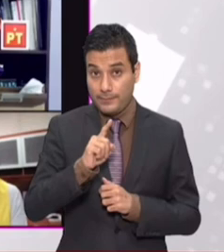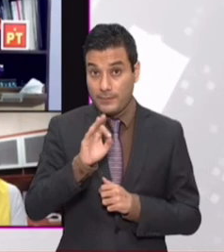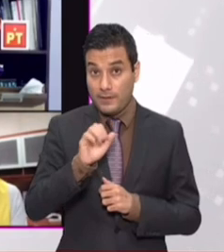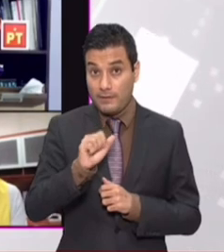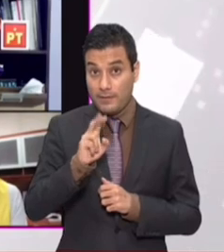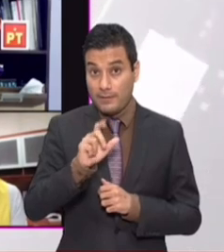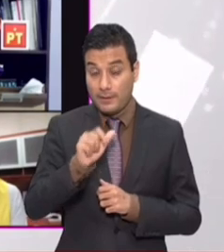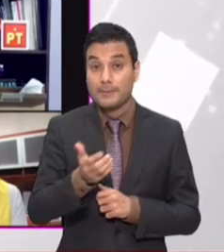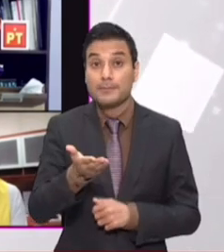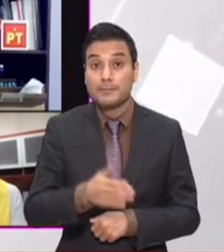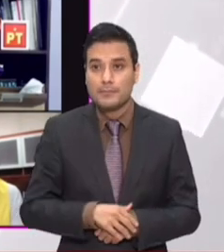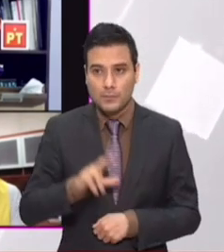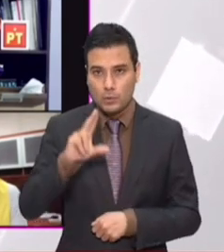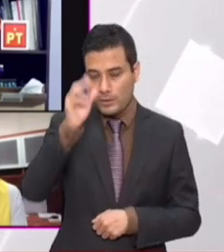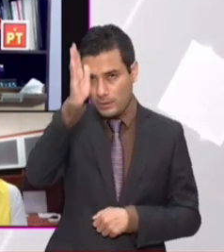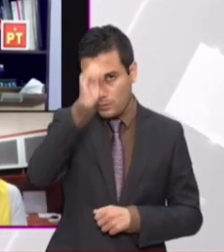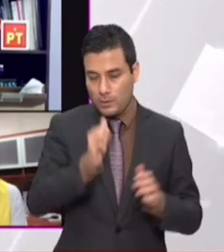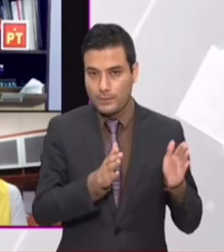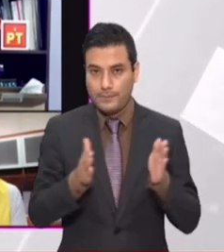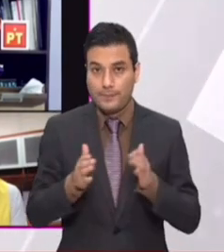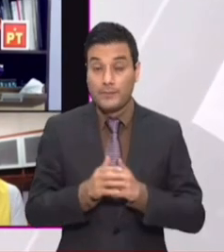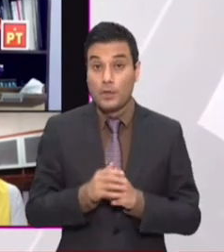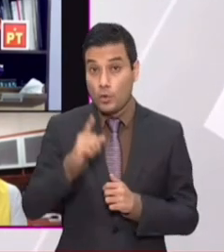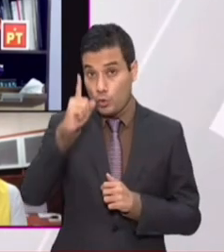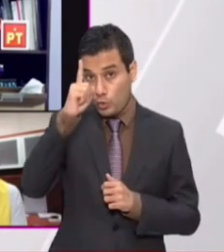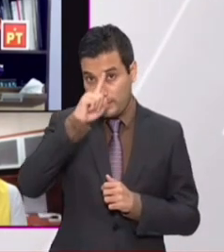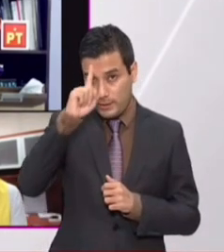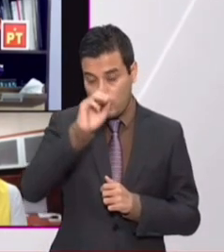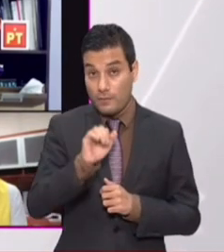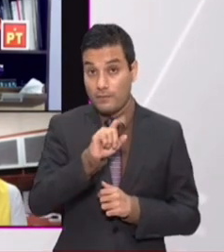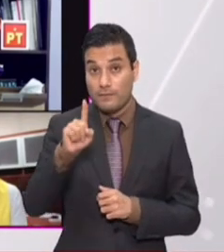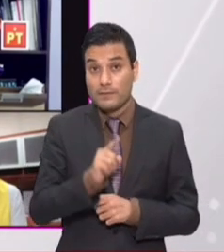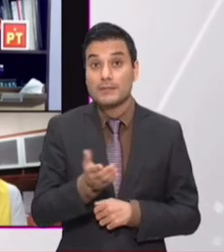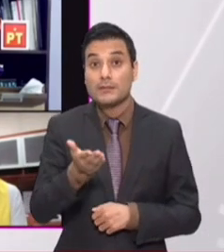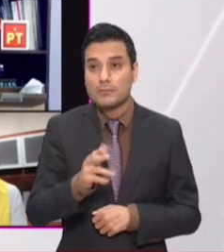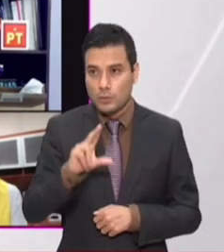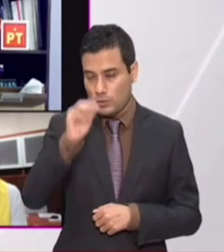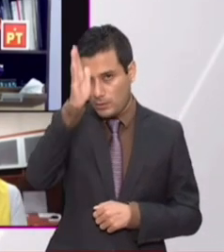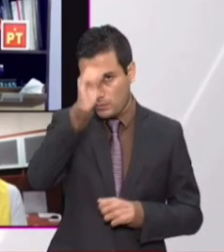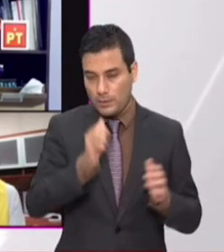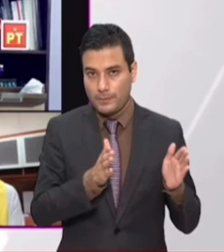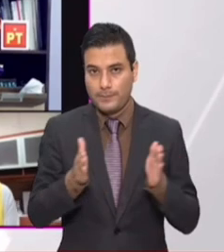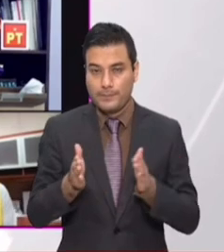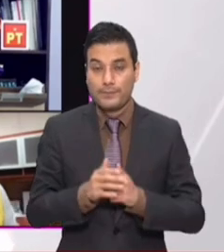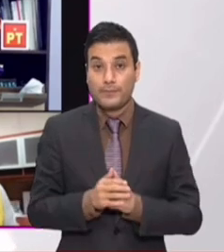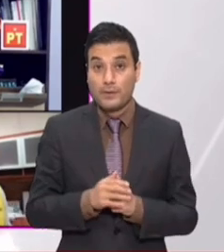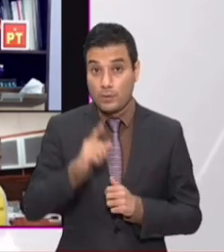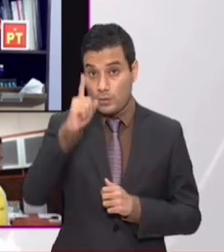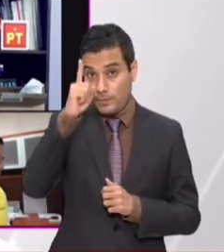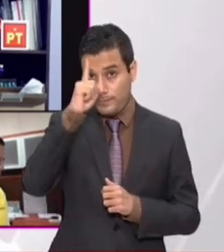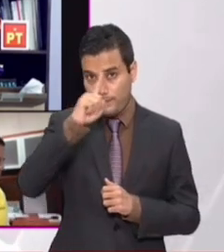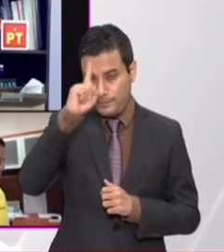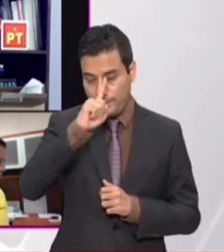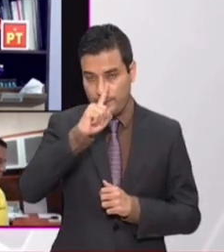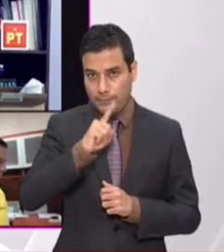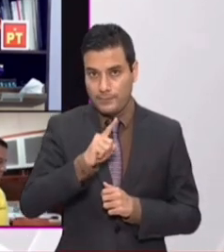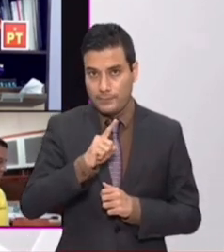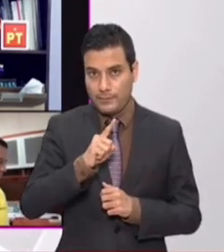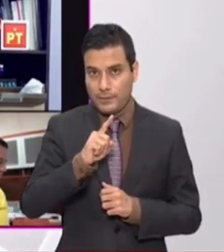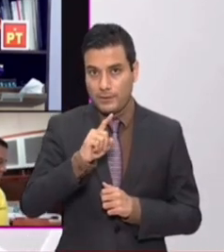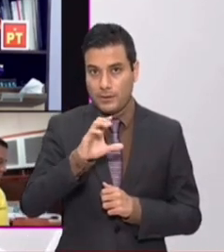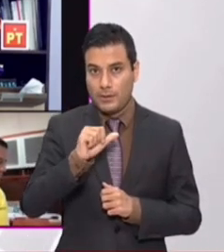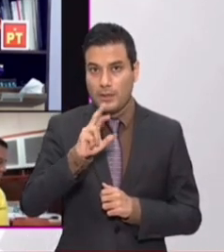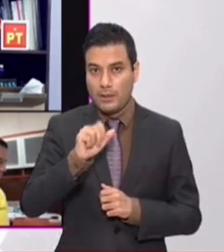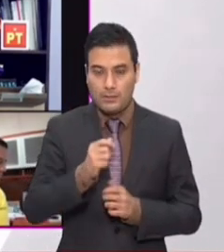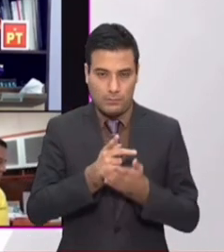Adriana Favela. En contra. Consejero Martín Faz. En contra. Consejera Carla Humphrey.